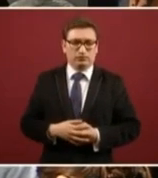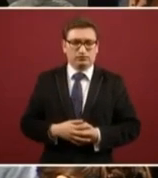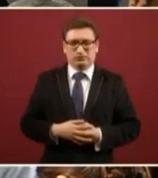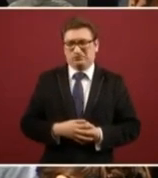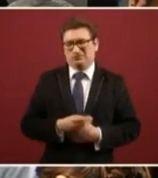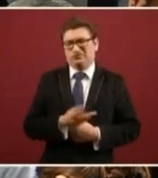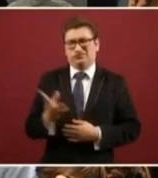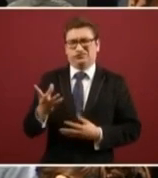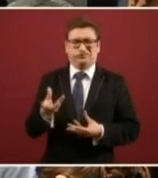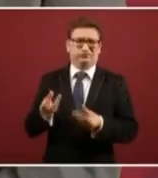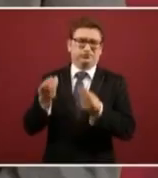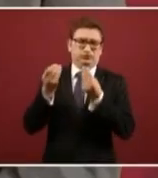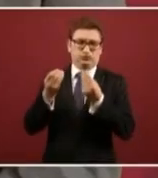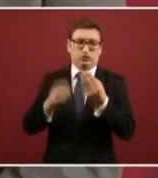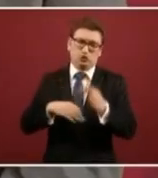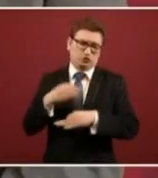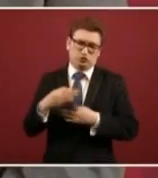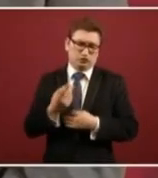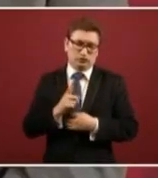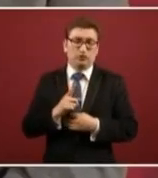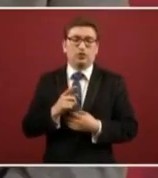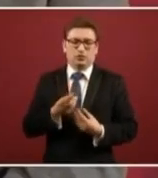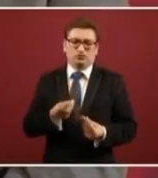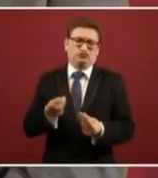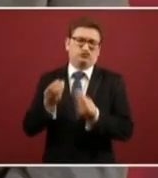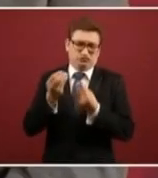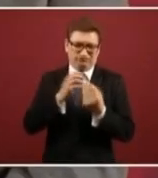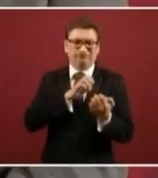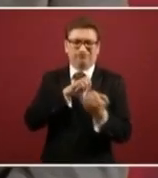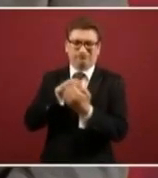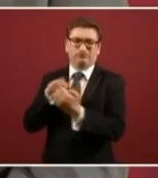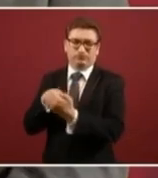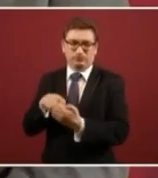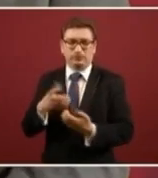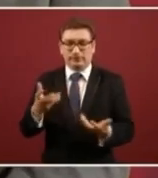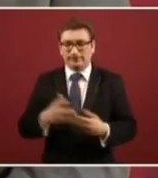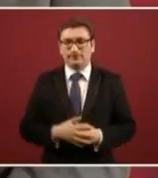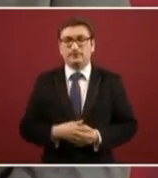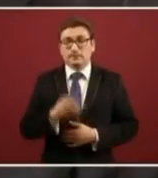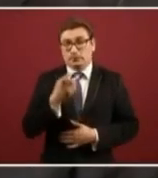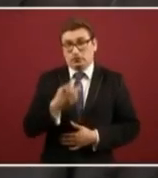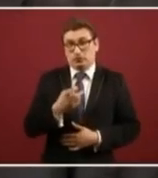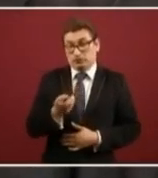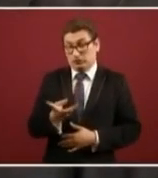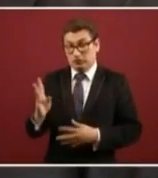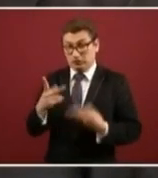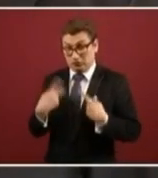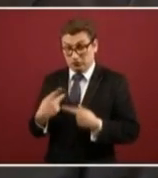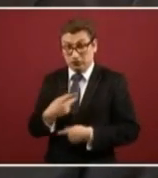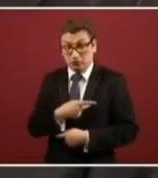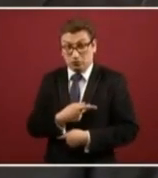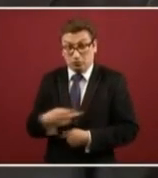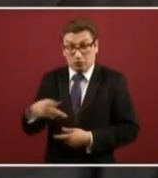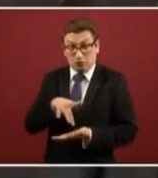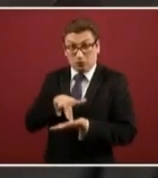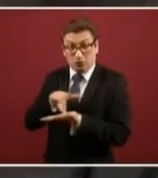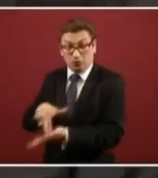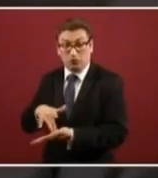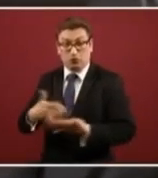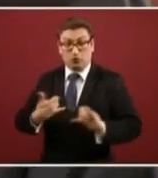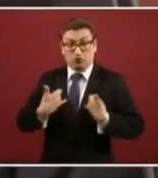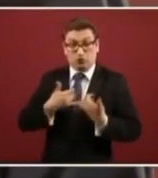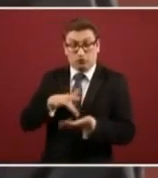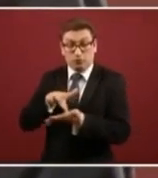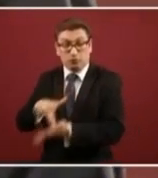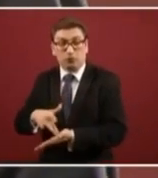a muchos, no a todos. Entonces, si apoyar a los pobres, si apoyar a los jóvenes, si apoyar a